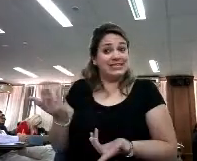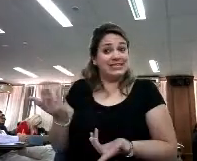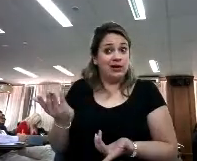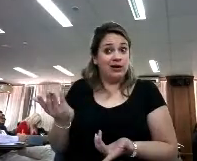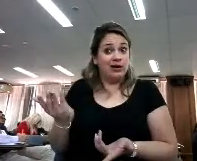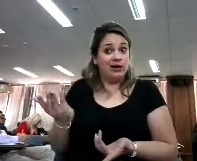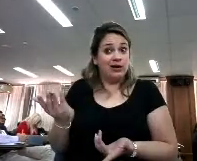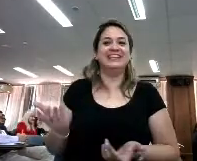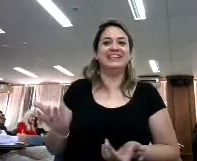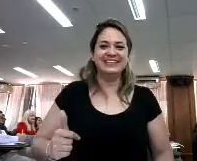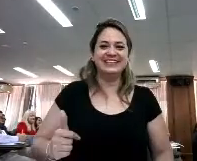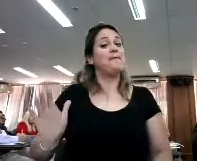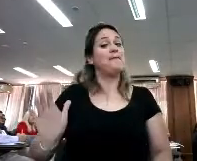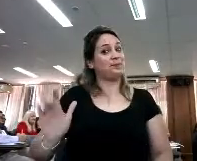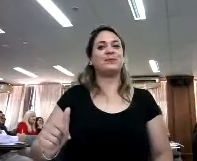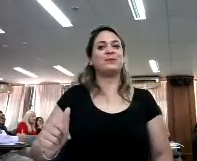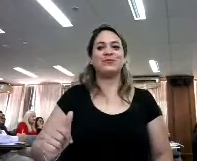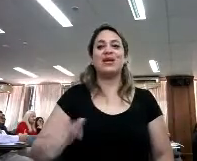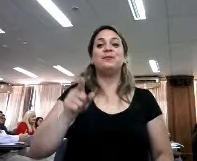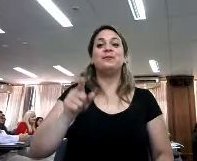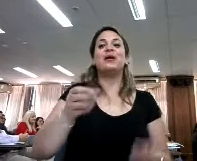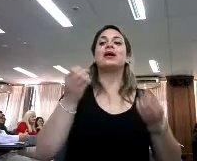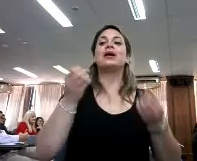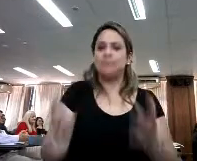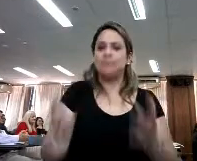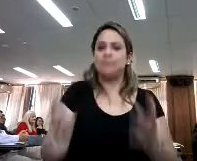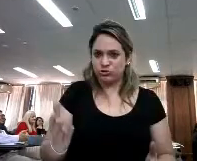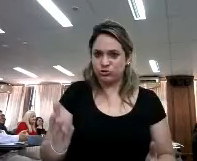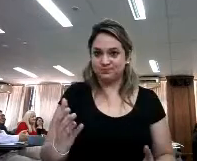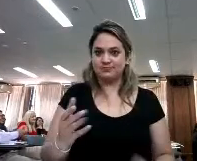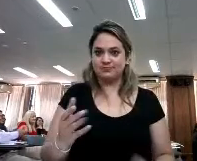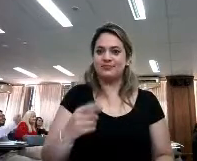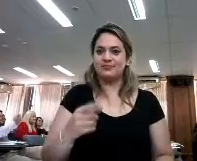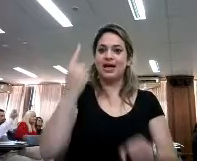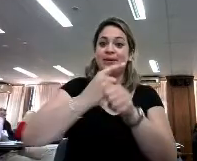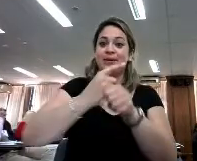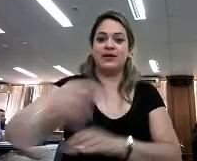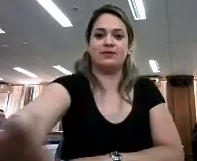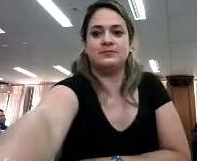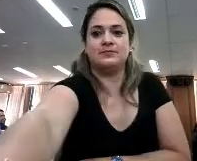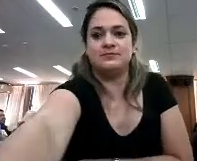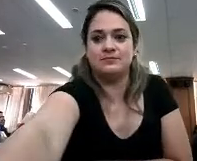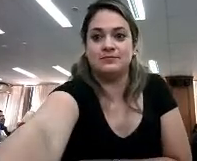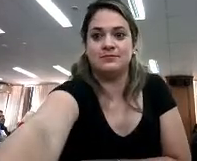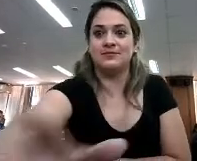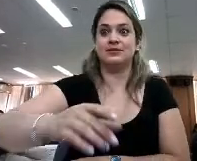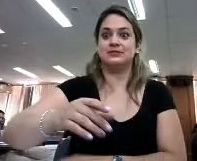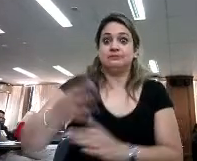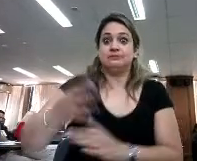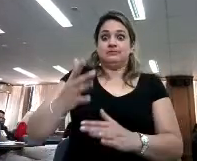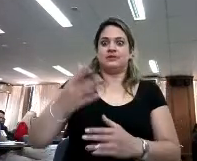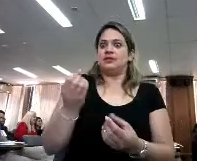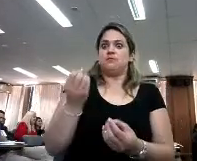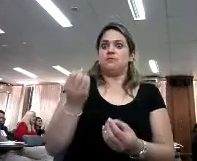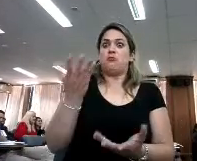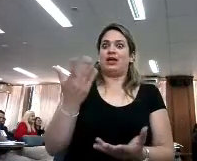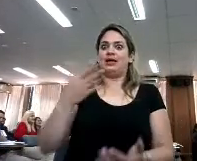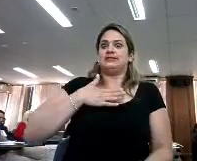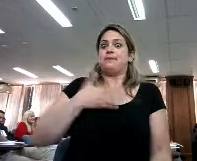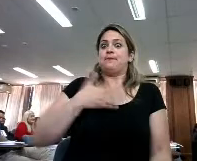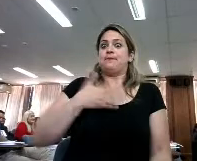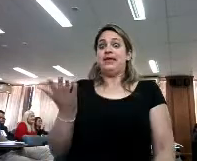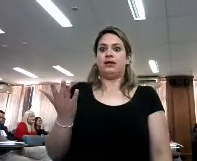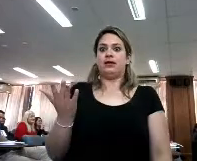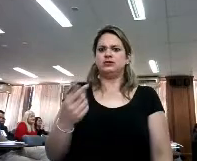Pero miren, miren lo que pasó. La primera reacción fue, uy, ¿pero por qué es que es mía?